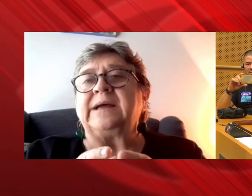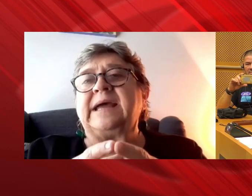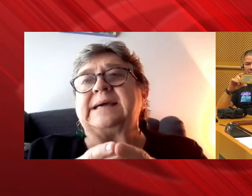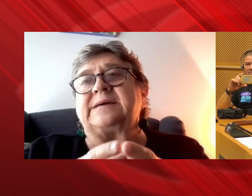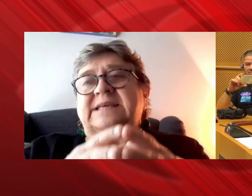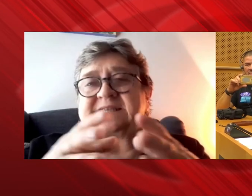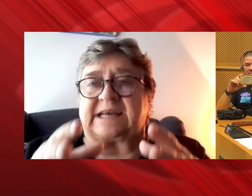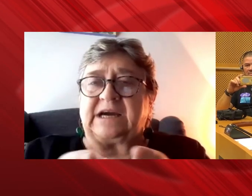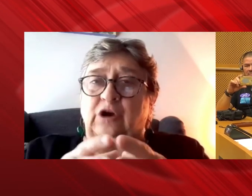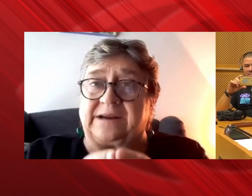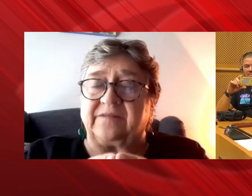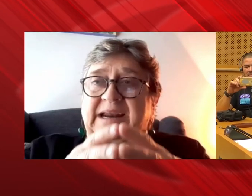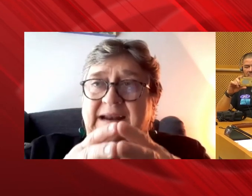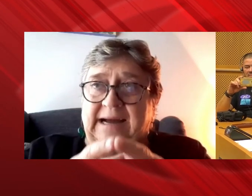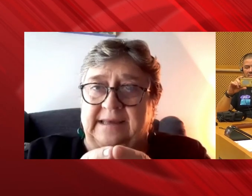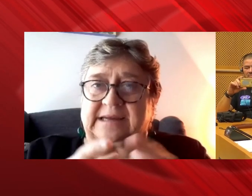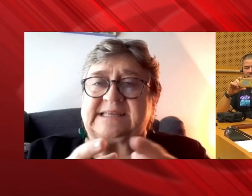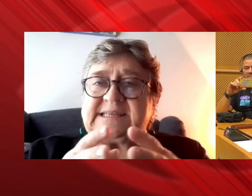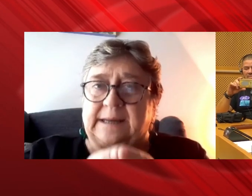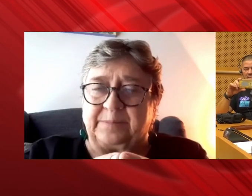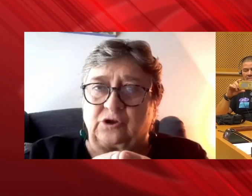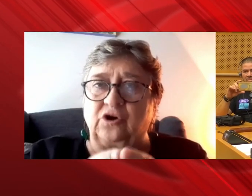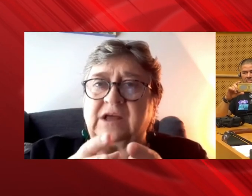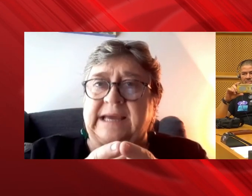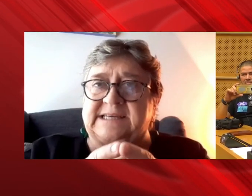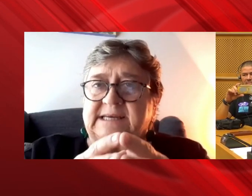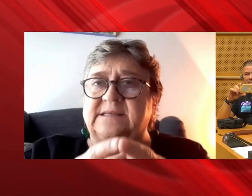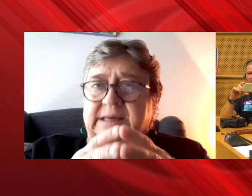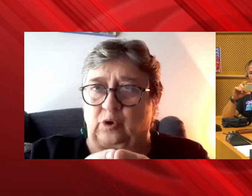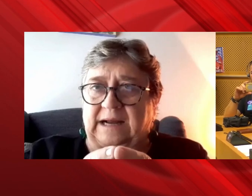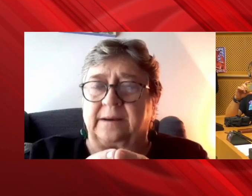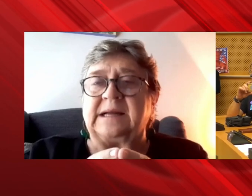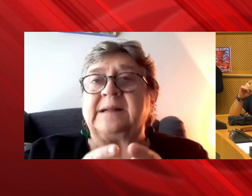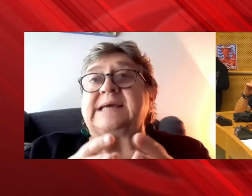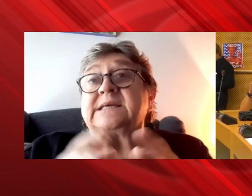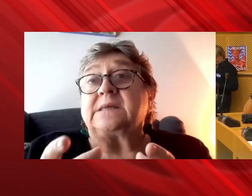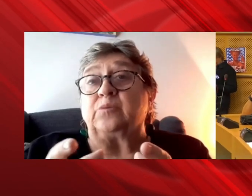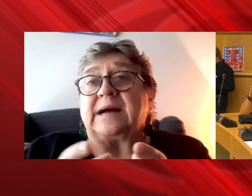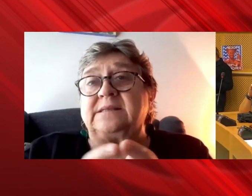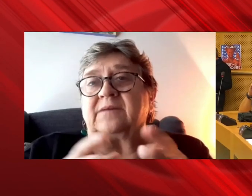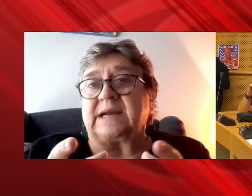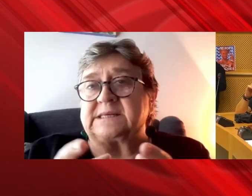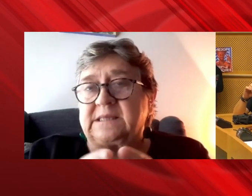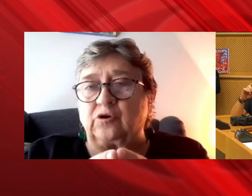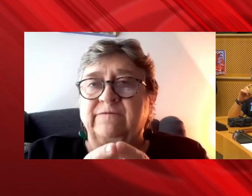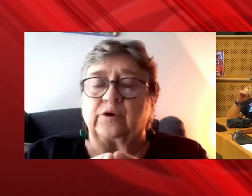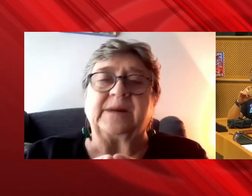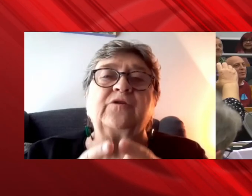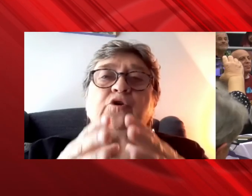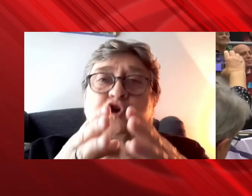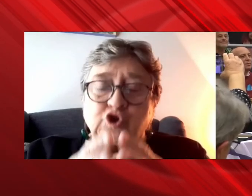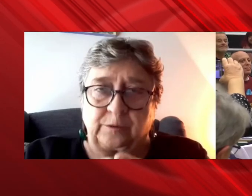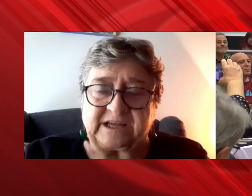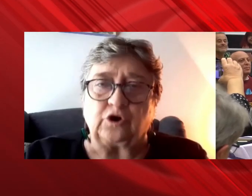Europeo, sería organizar allí, en ese ámbito, ese tribunal. Ese tribunal tendría que estar